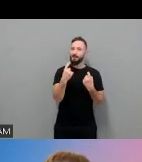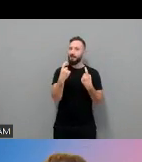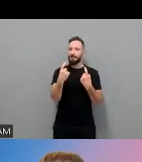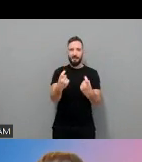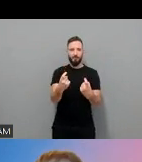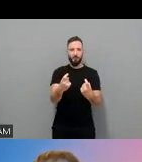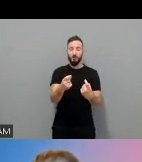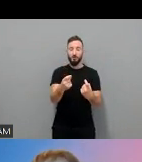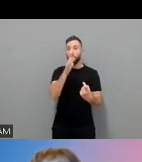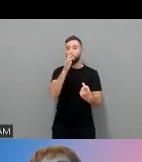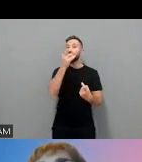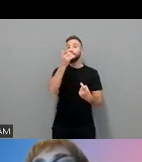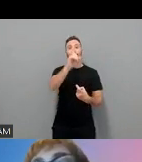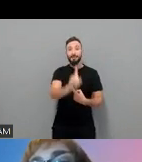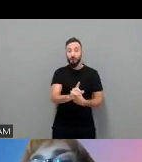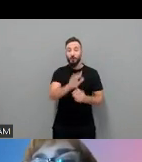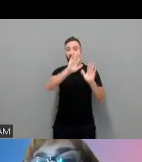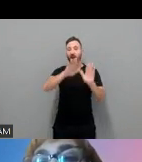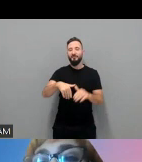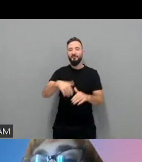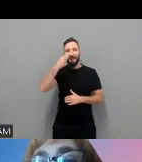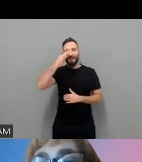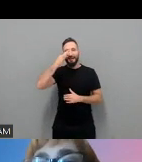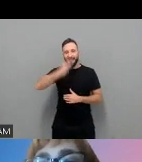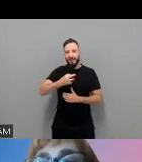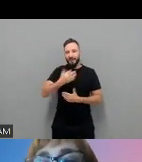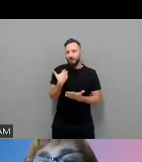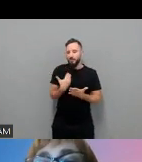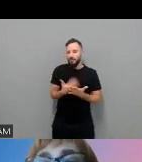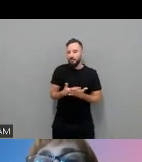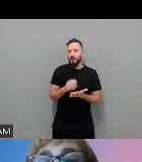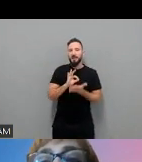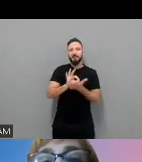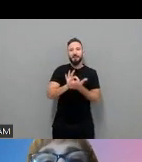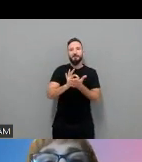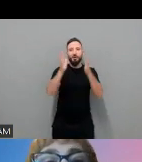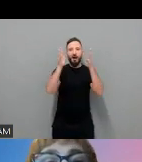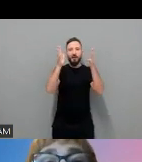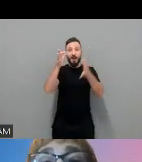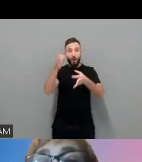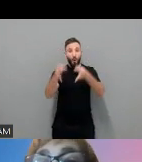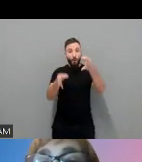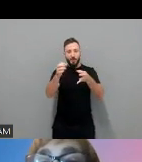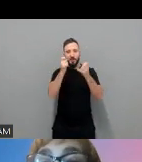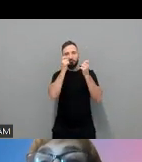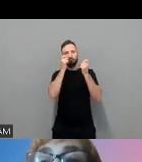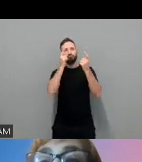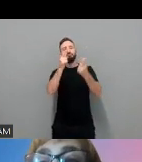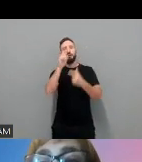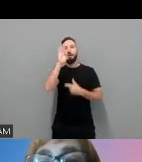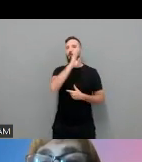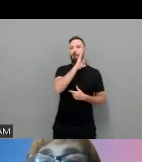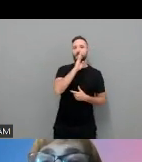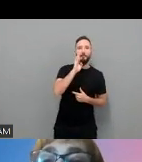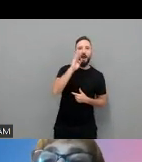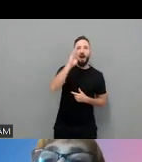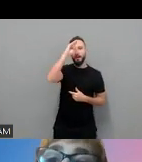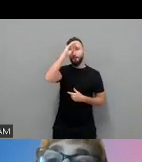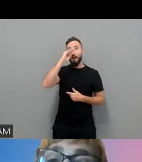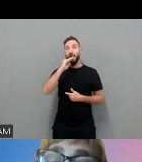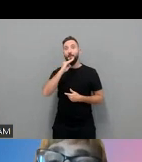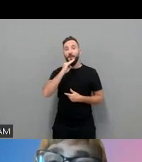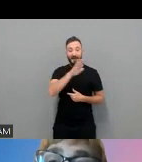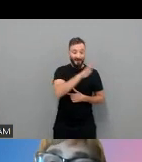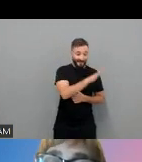la práctica, y así lo he podido evidenciar en el servicio de asesoría jurídica, es que las mamás, los papás de esos menores